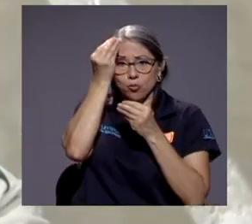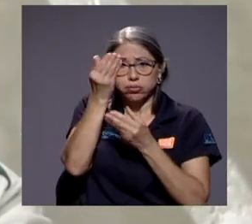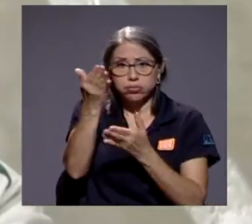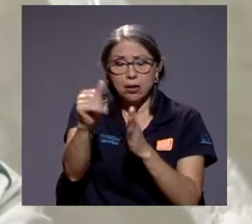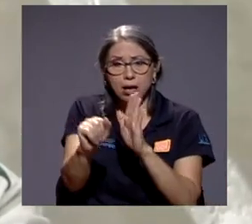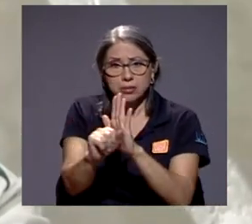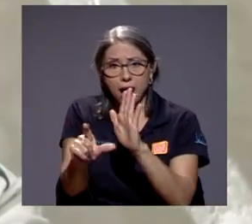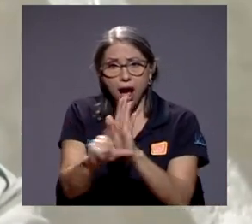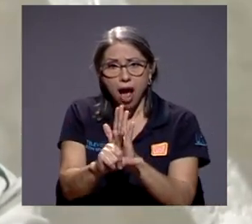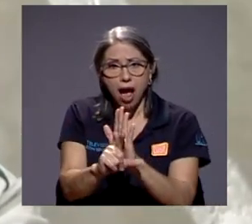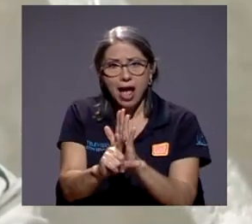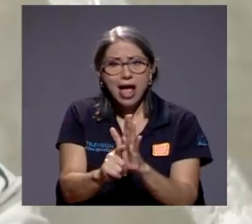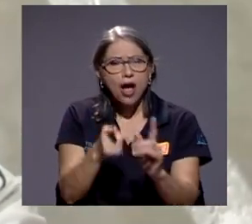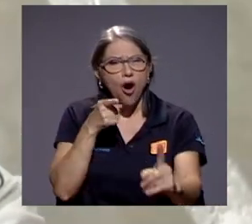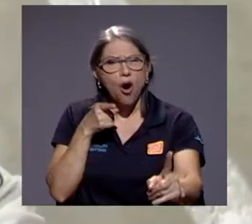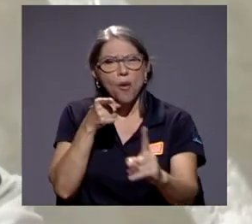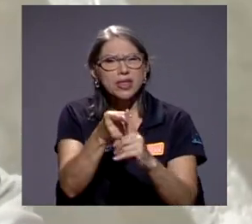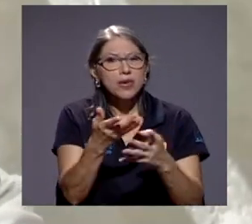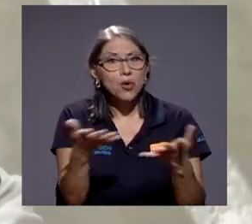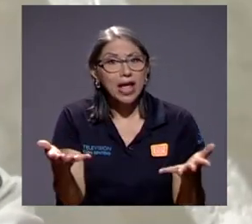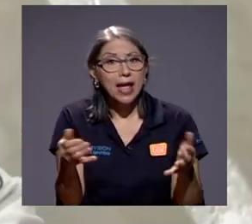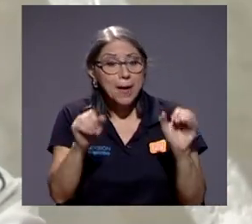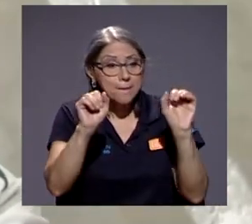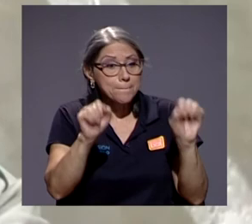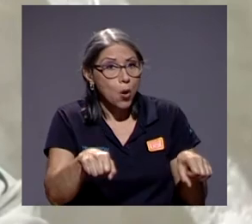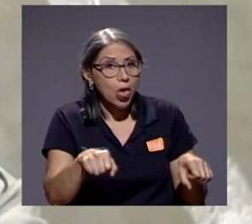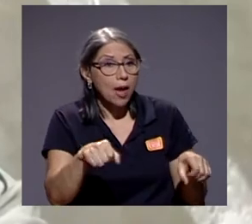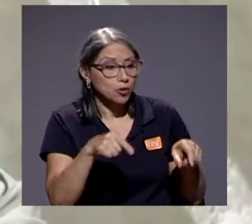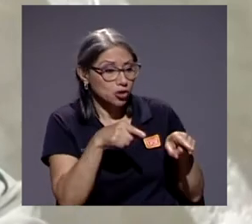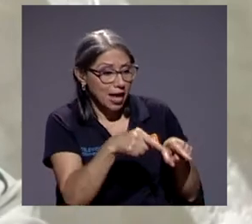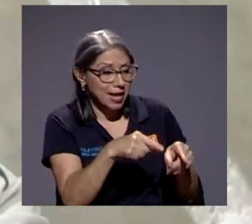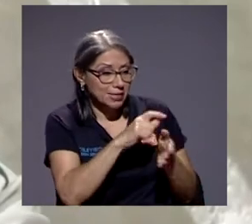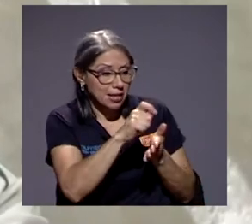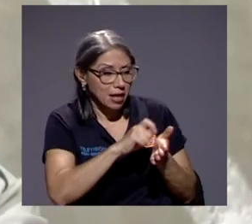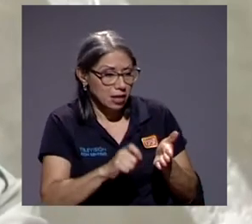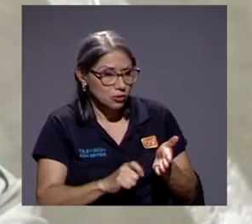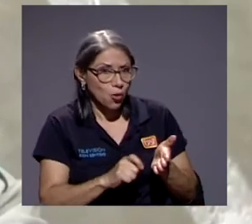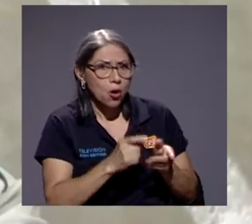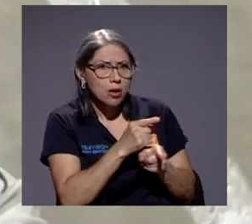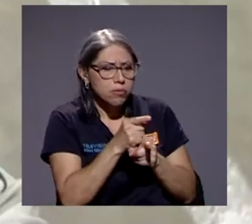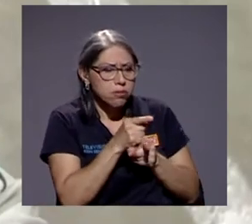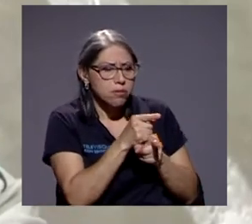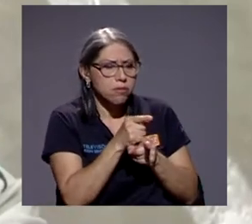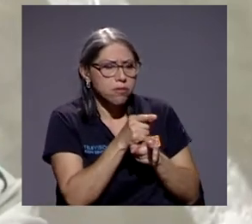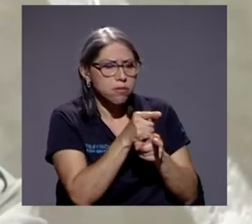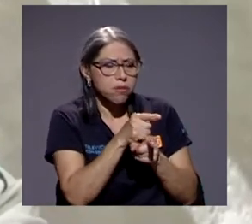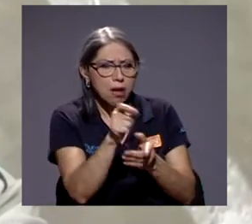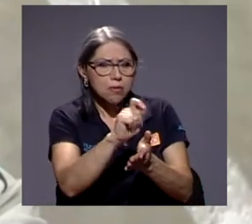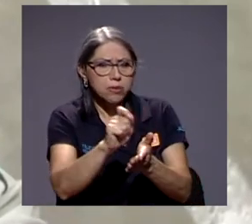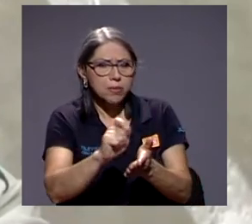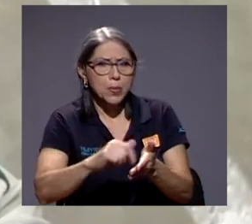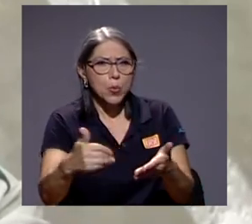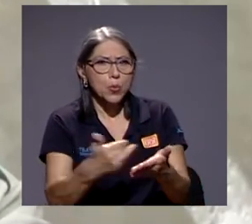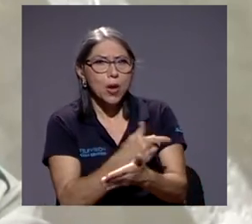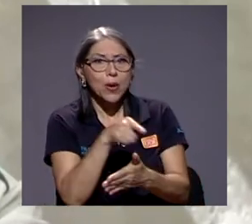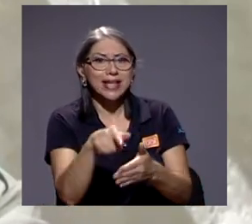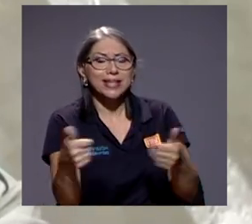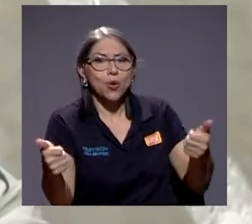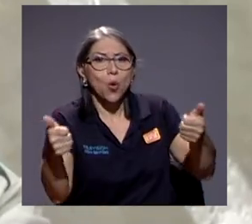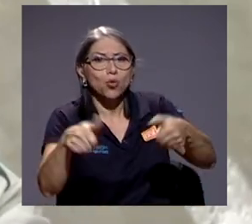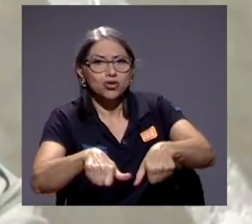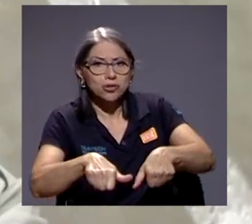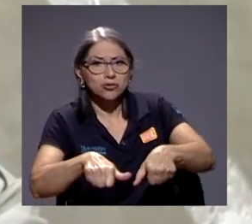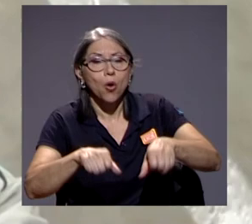contar con un texto del consenso que pueda venir a avanzar a una iniciativa o una